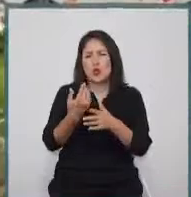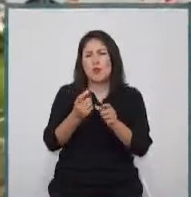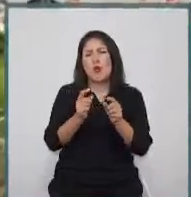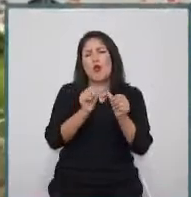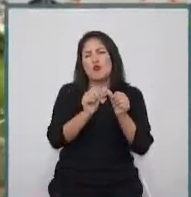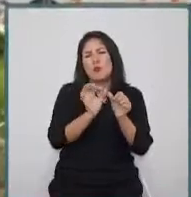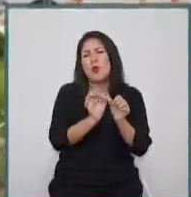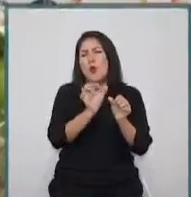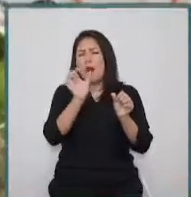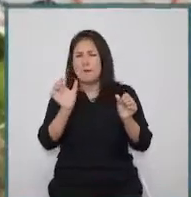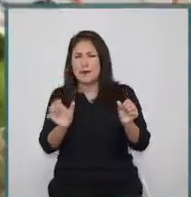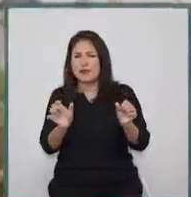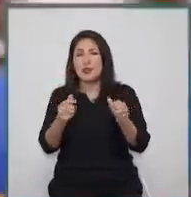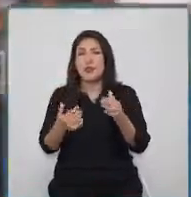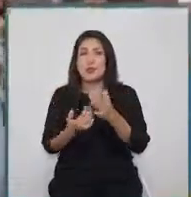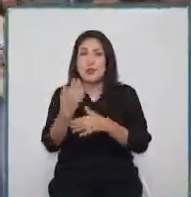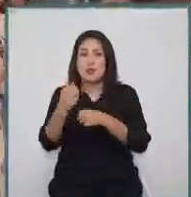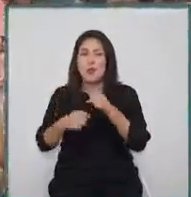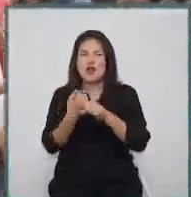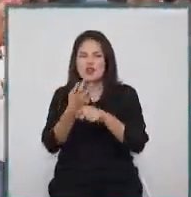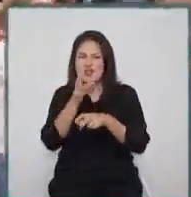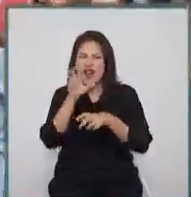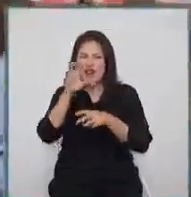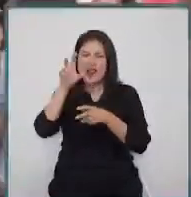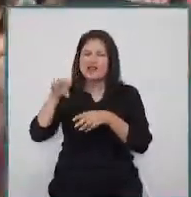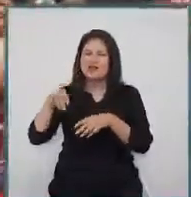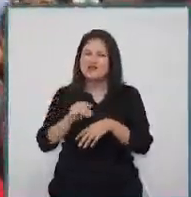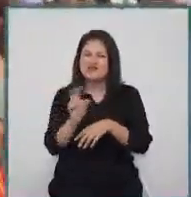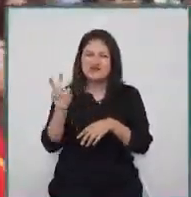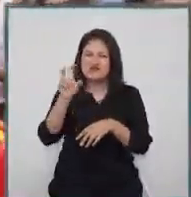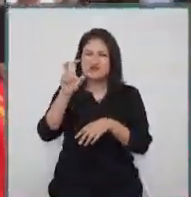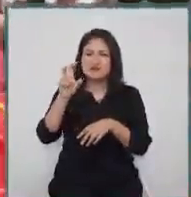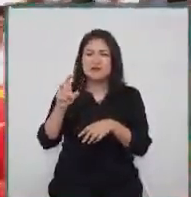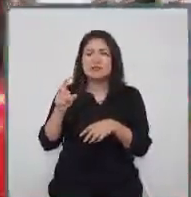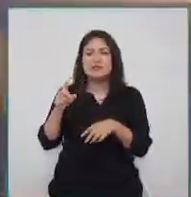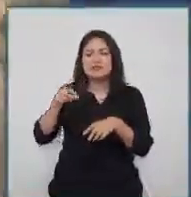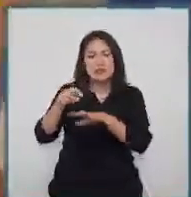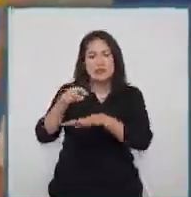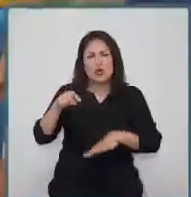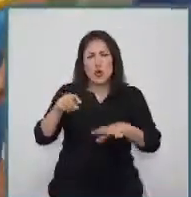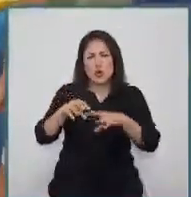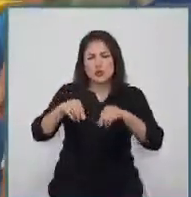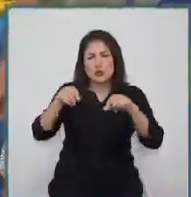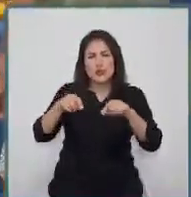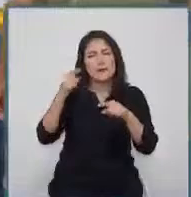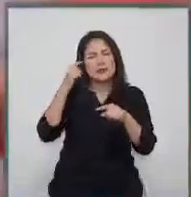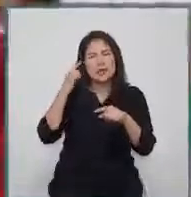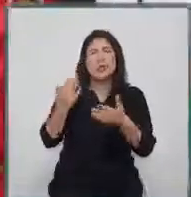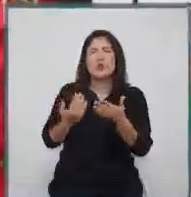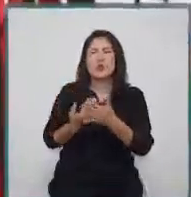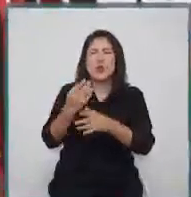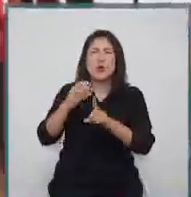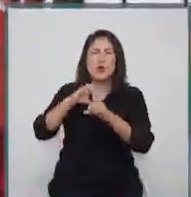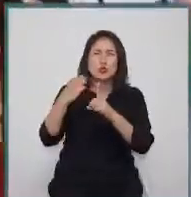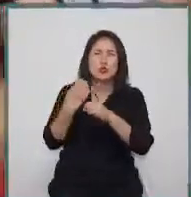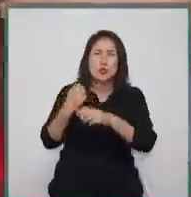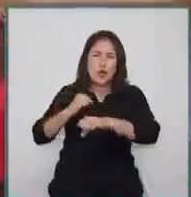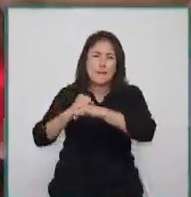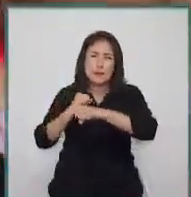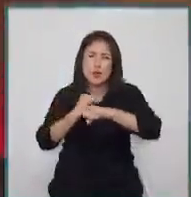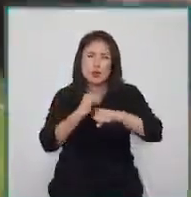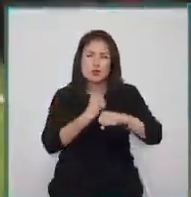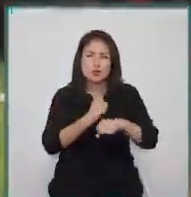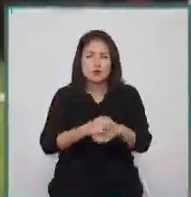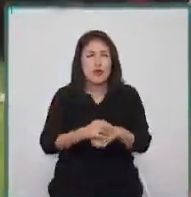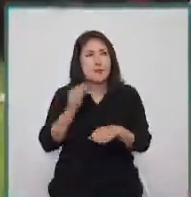Año del Dragón de Tierra y aprovechamos en estas festividades de promocionar toda la parte de cultura china. Yo